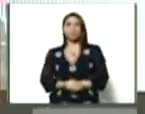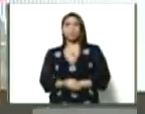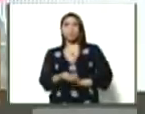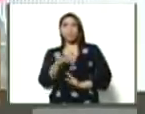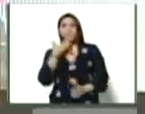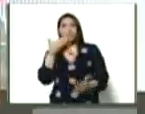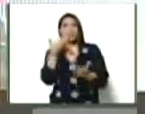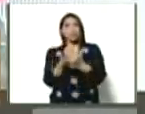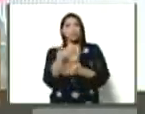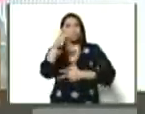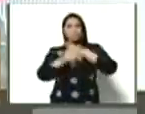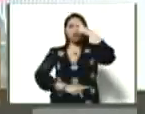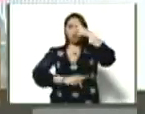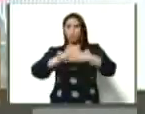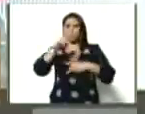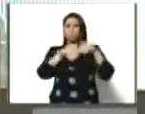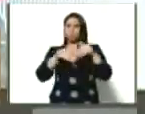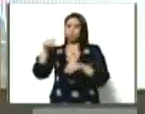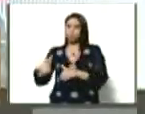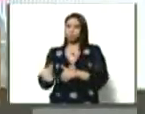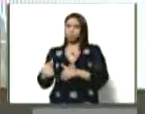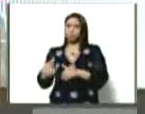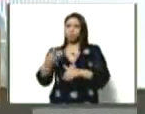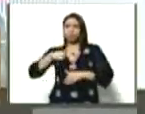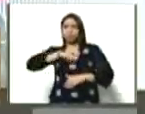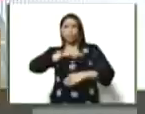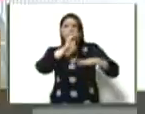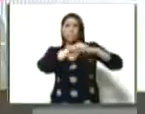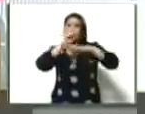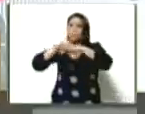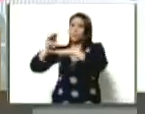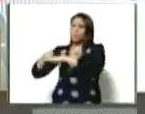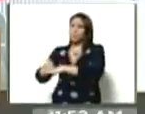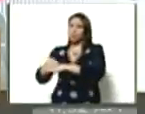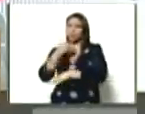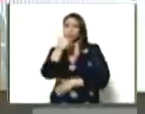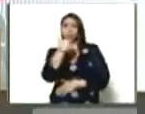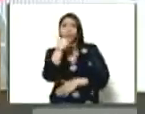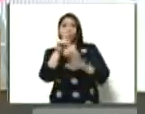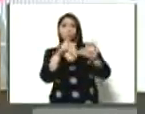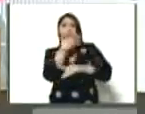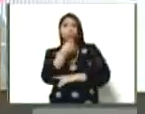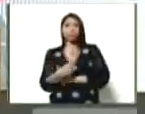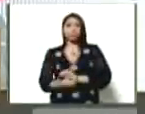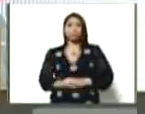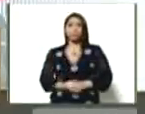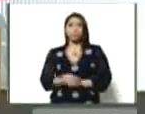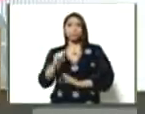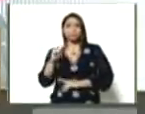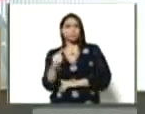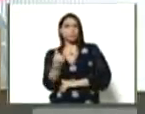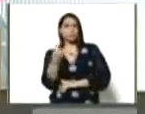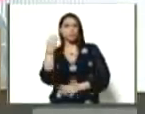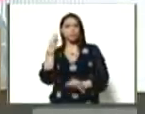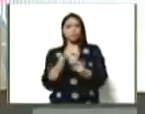exige el proceso electoral al cual hemos convocado para el venidero 6 de diciembre. El